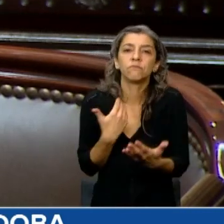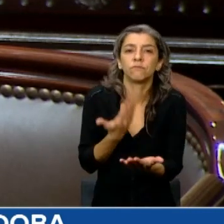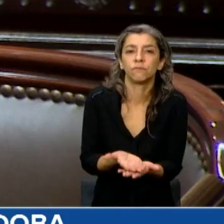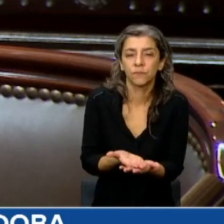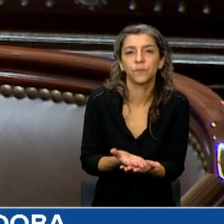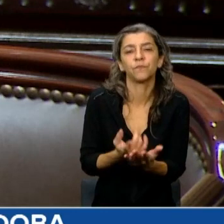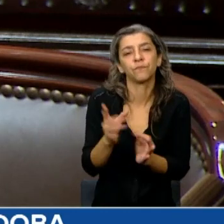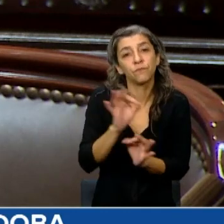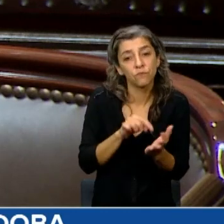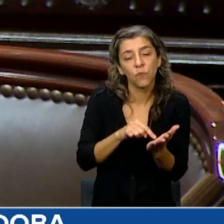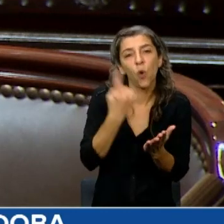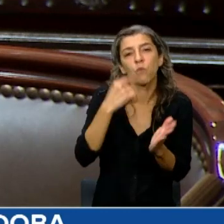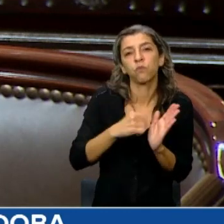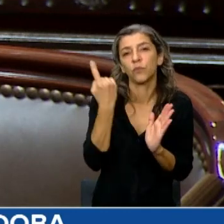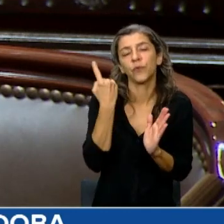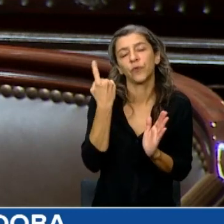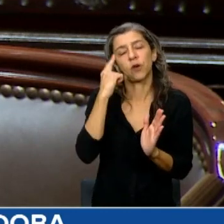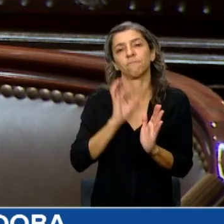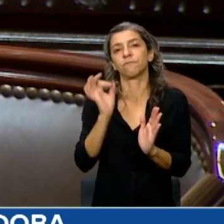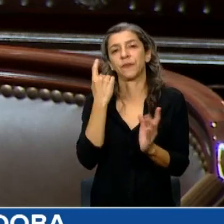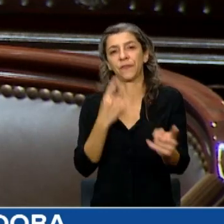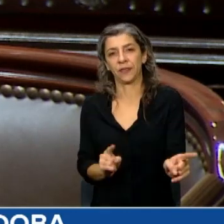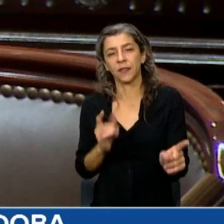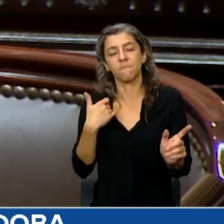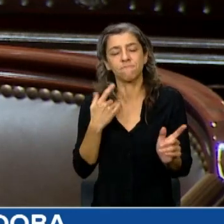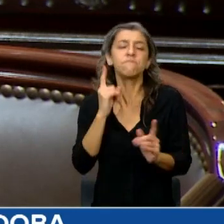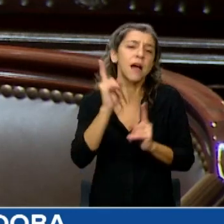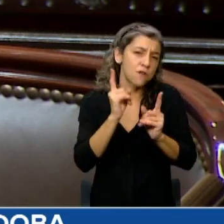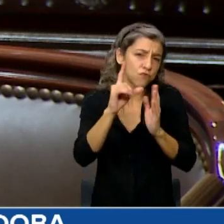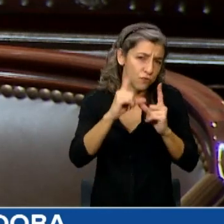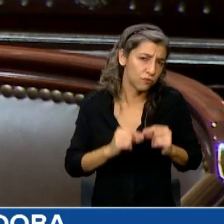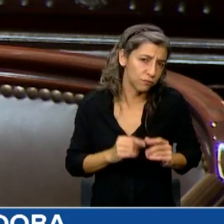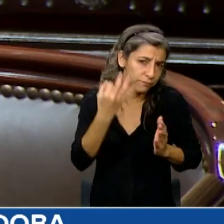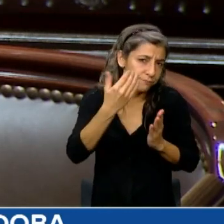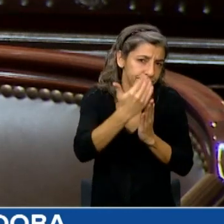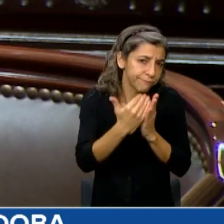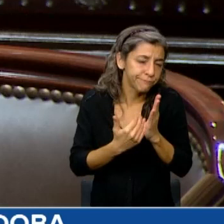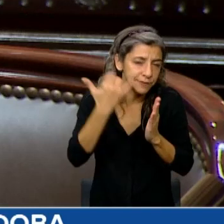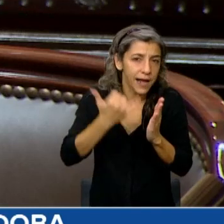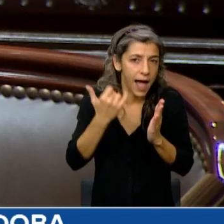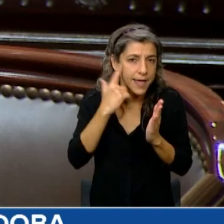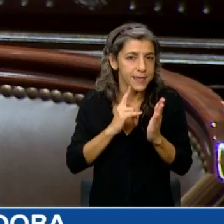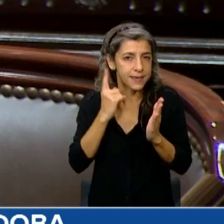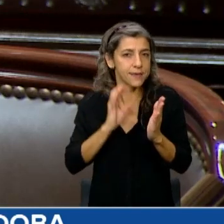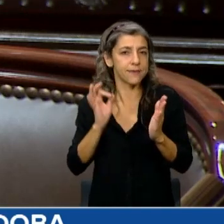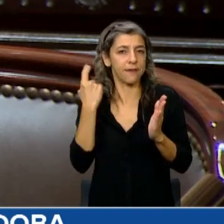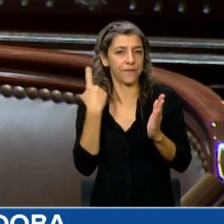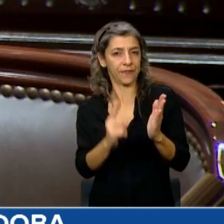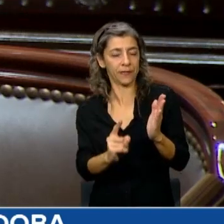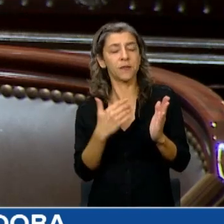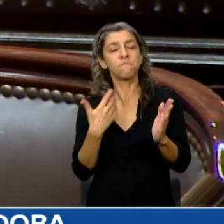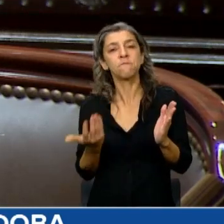una disidencia a raíz que tenemos una visión distinta de algunos artículos y que está relacionado justamente a esto